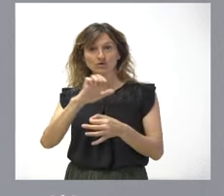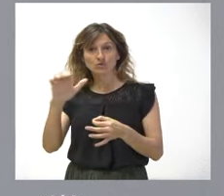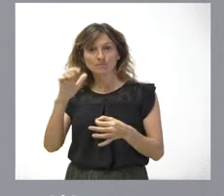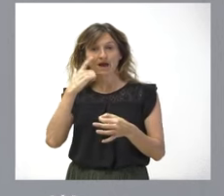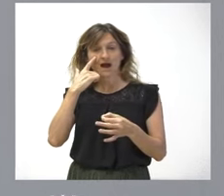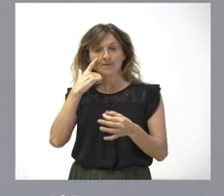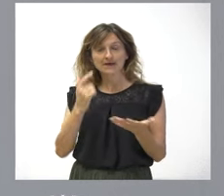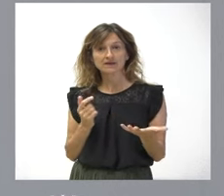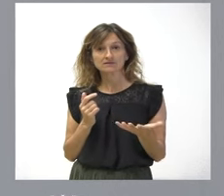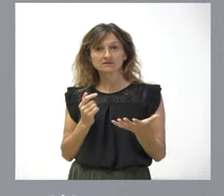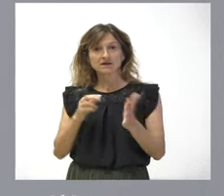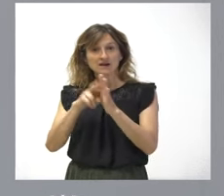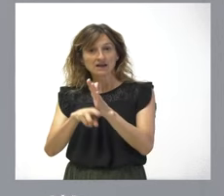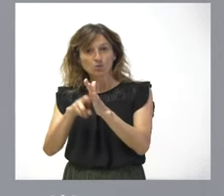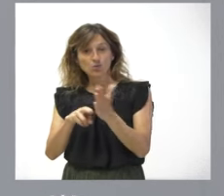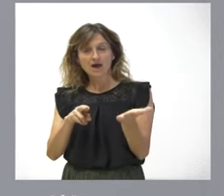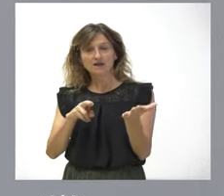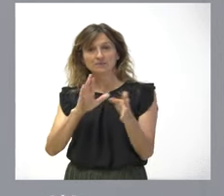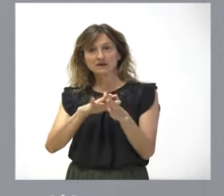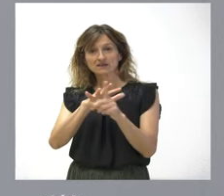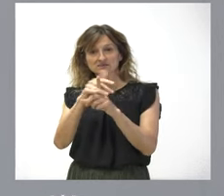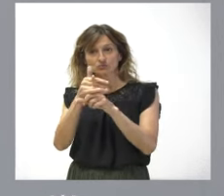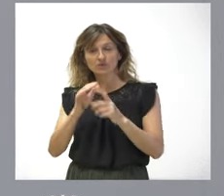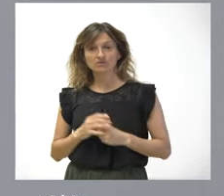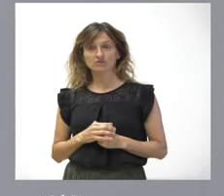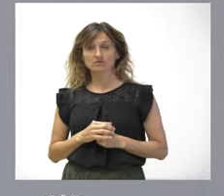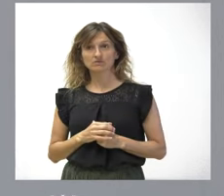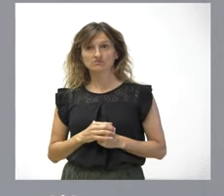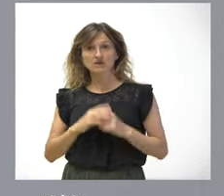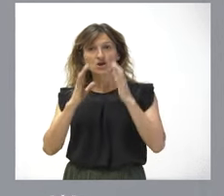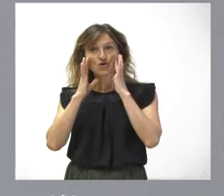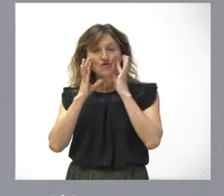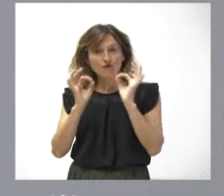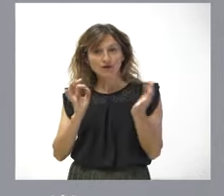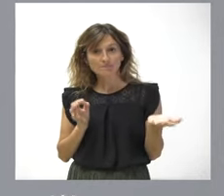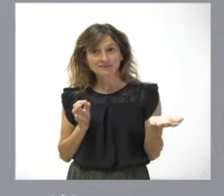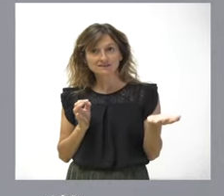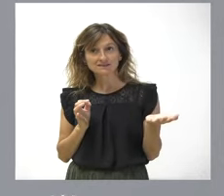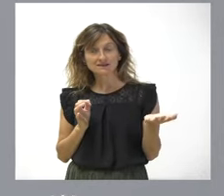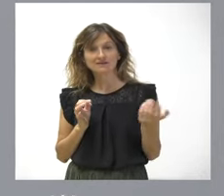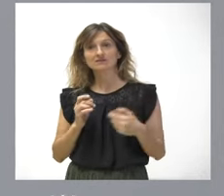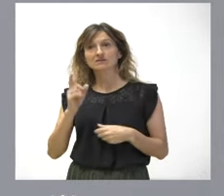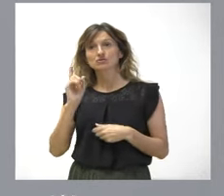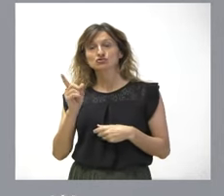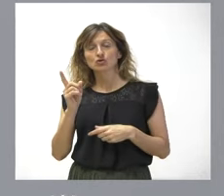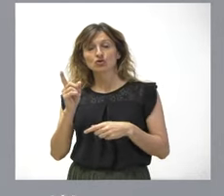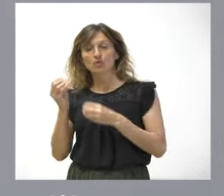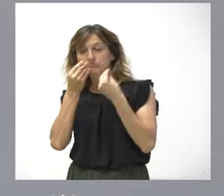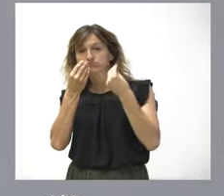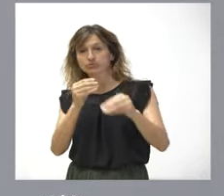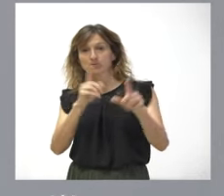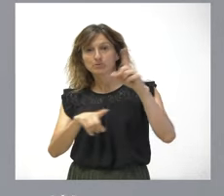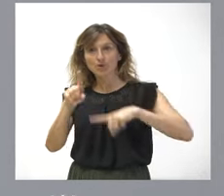mecanismo que regule esta circunstancia que lógicamente no pasa necesariamente por pasar solo los problemas a las comunidades